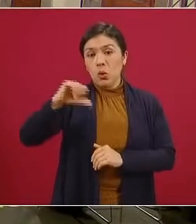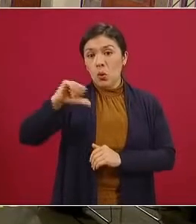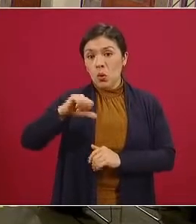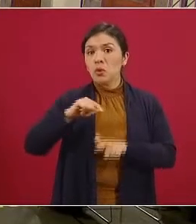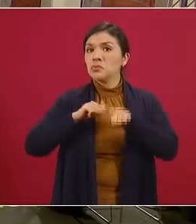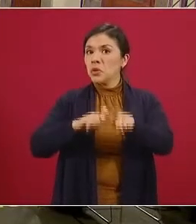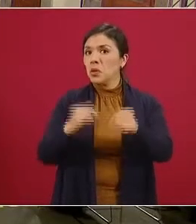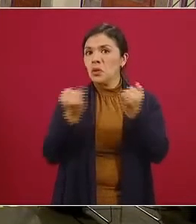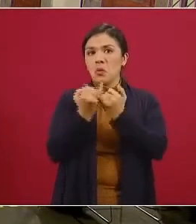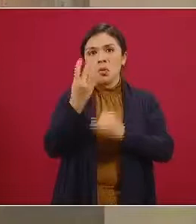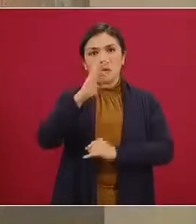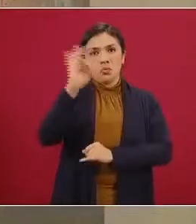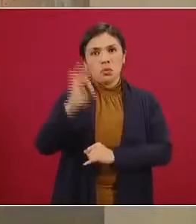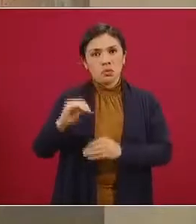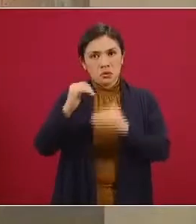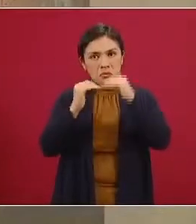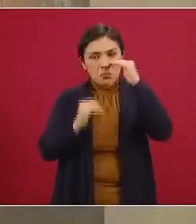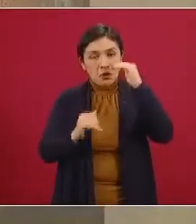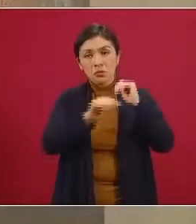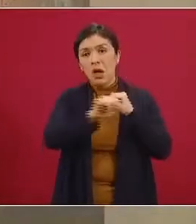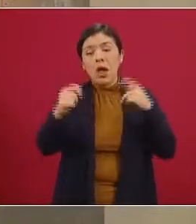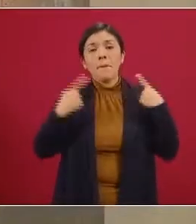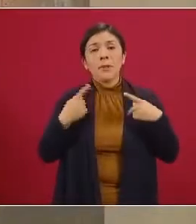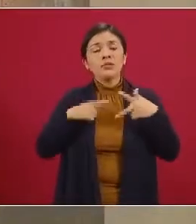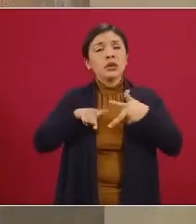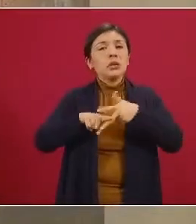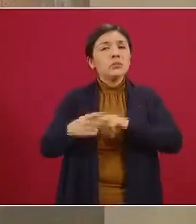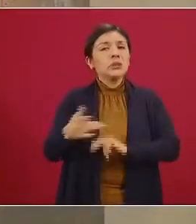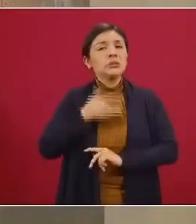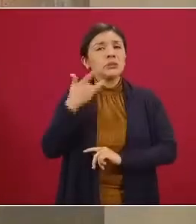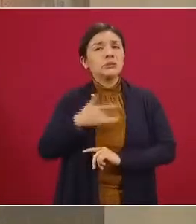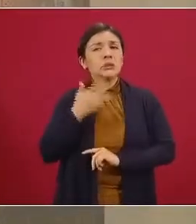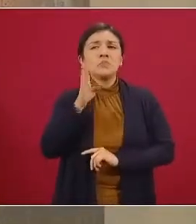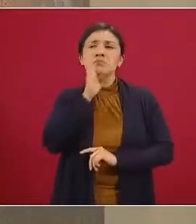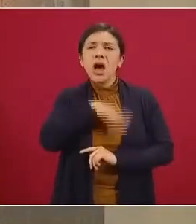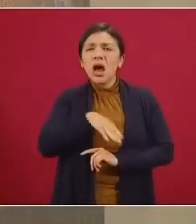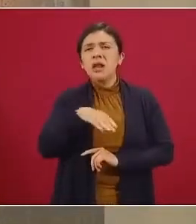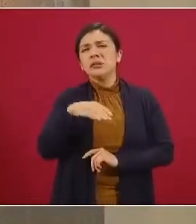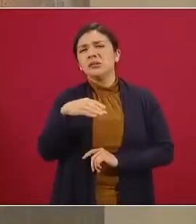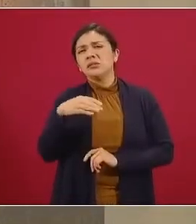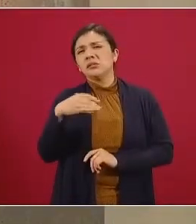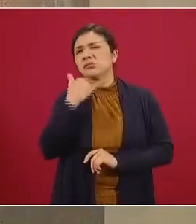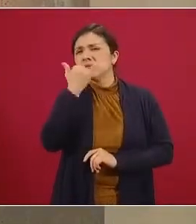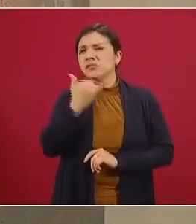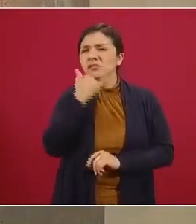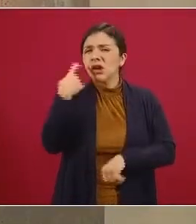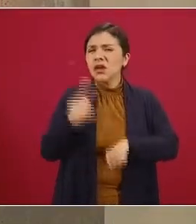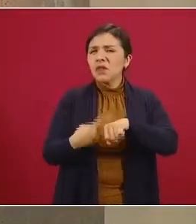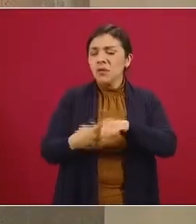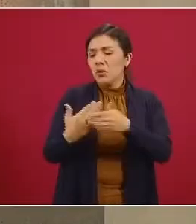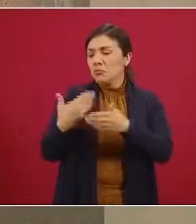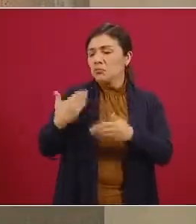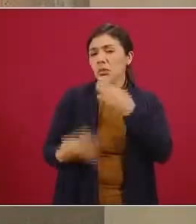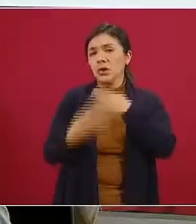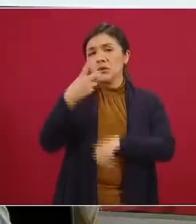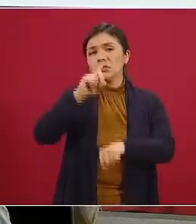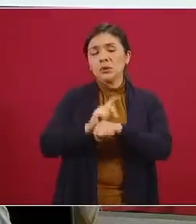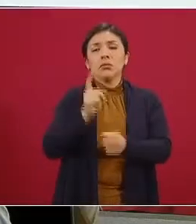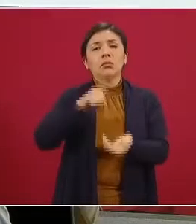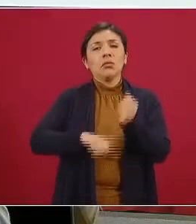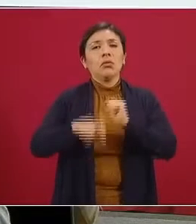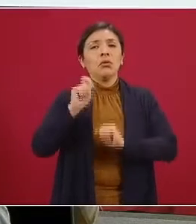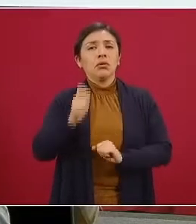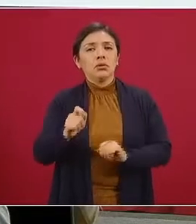se mantiene. 4% las personas que iniciaron con signos y síntomas en los últimos 14 días, por lo tanto